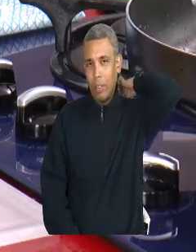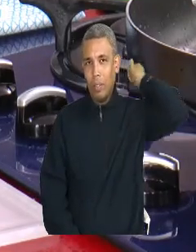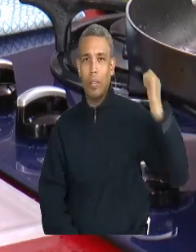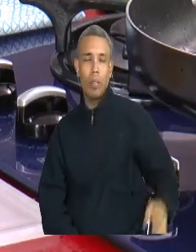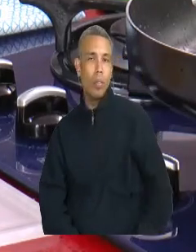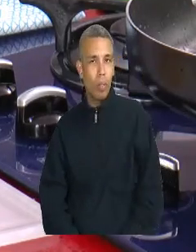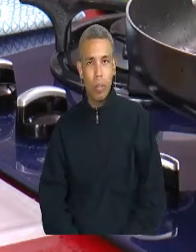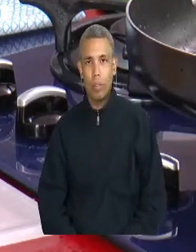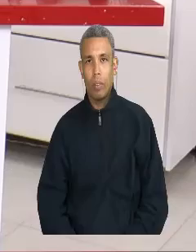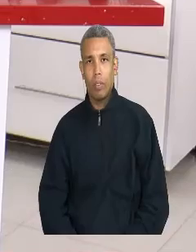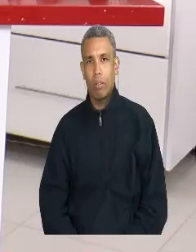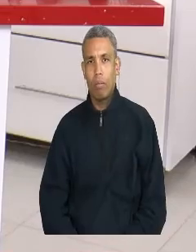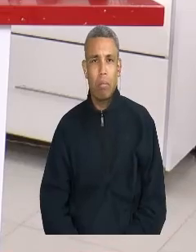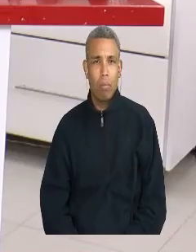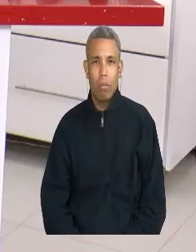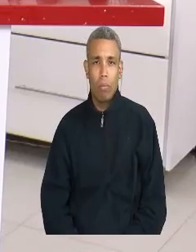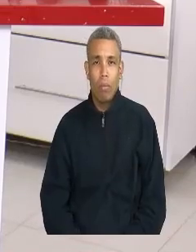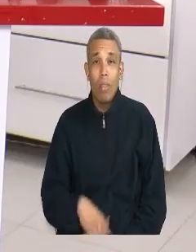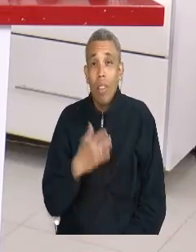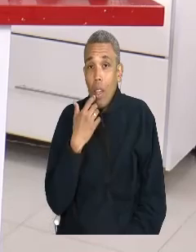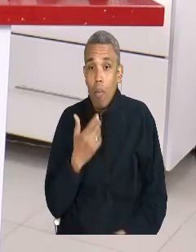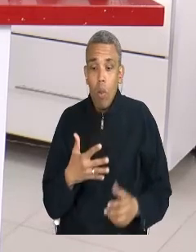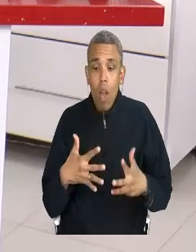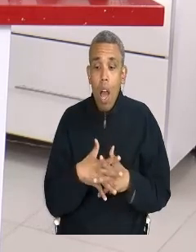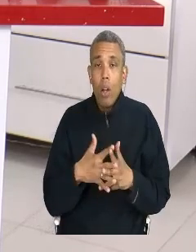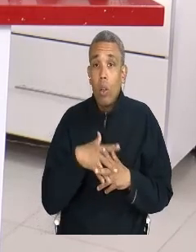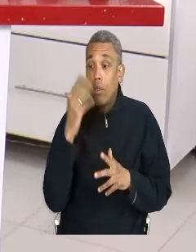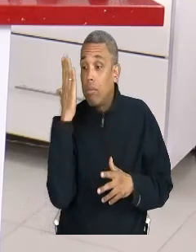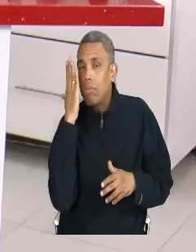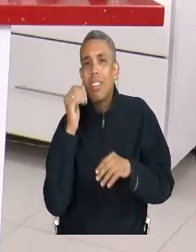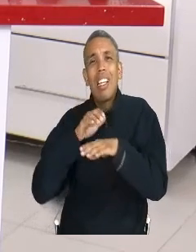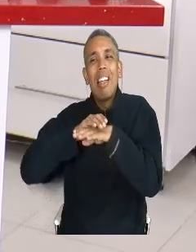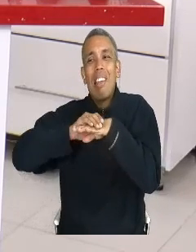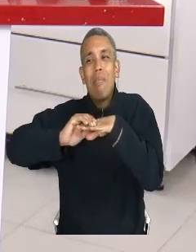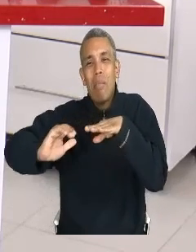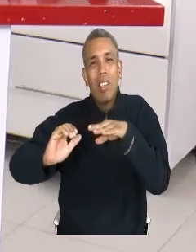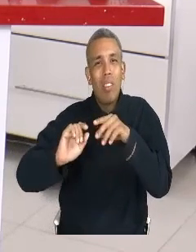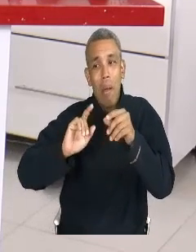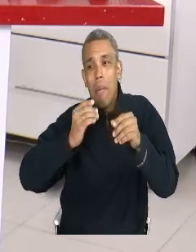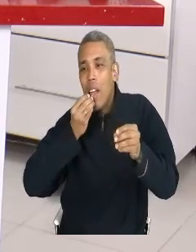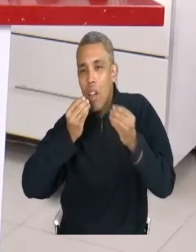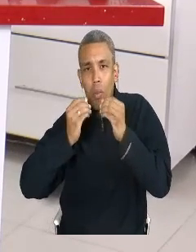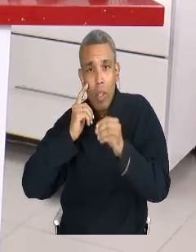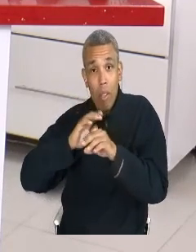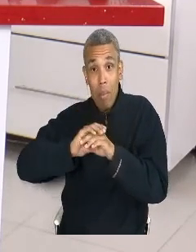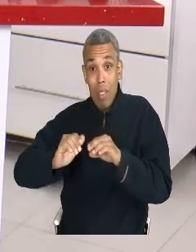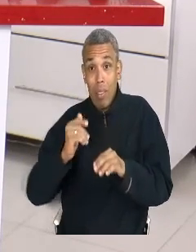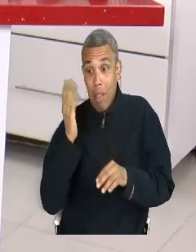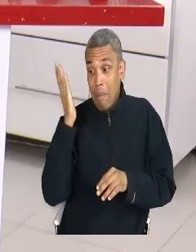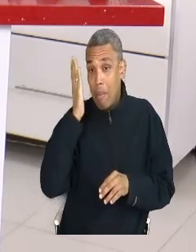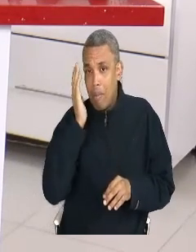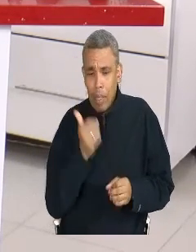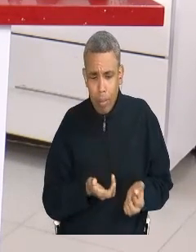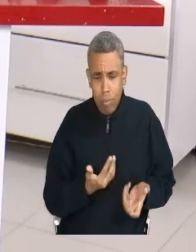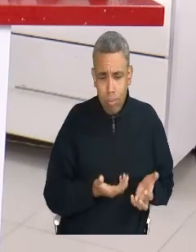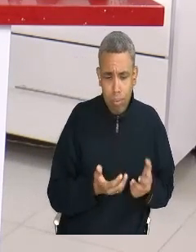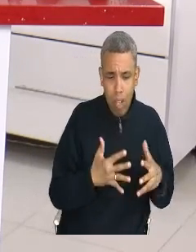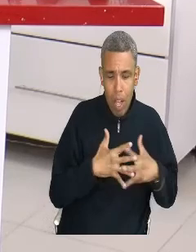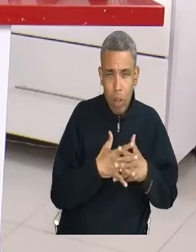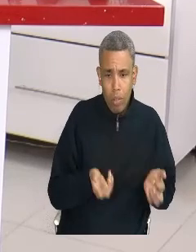va a quedar agradable. ¿Por qué? Porque el arroz está recién preparado y está mojadito, está húmedo. Entonces el arroz tiene que